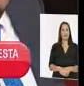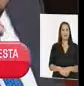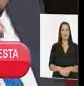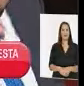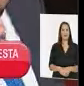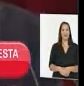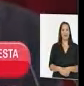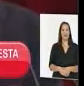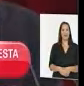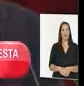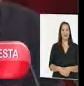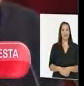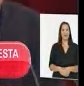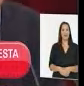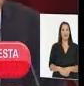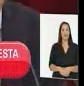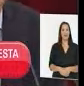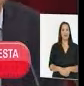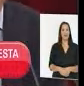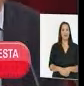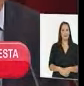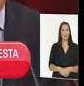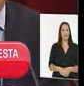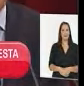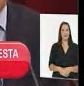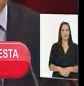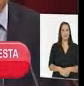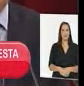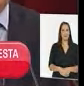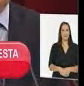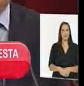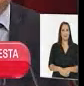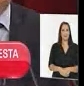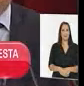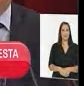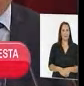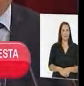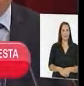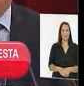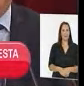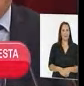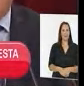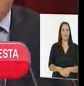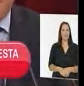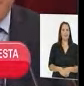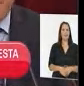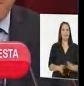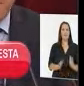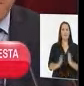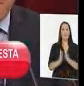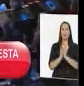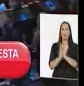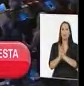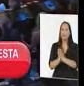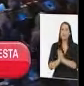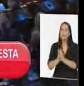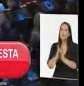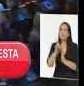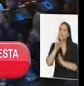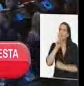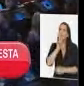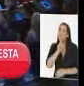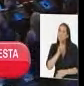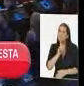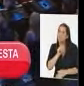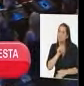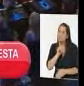una mesa de debate de los grandes temas de la Argentina. ¿Qué opinás de lo que propone el gobierno de alguna manera, que los maestros comiencen con